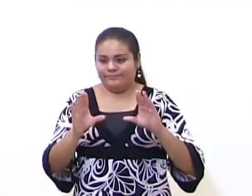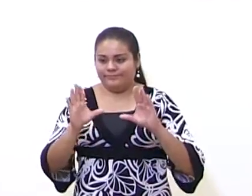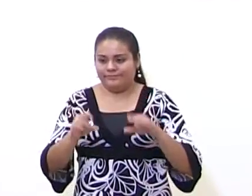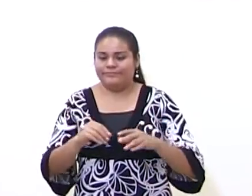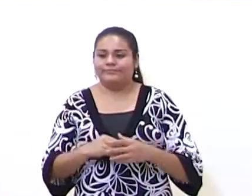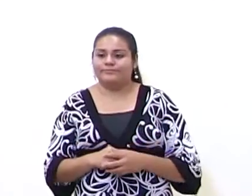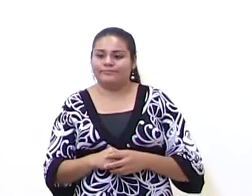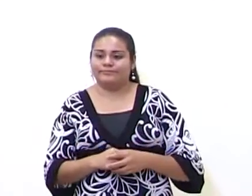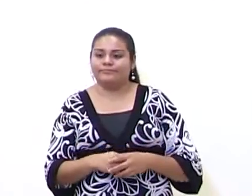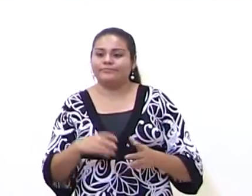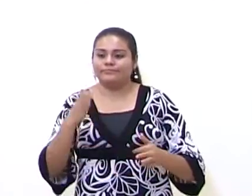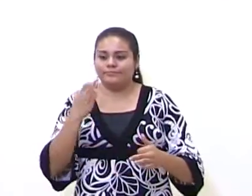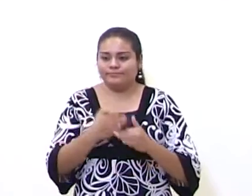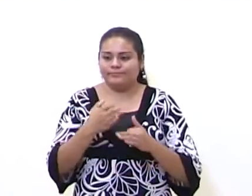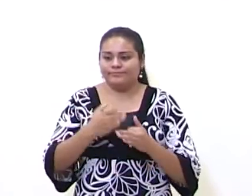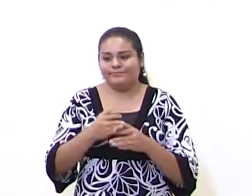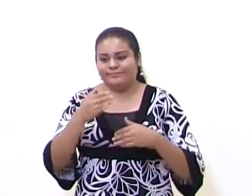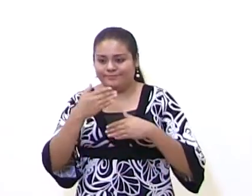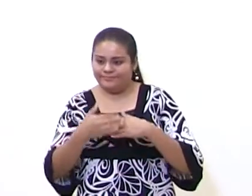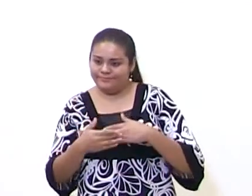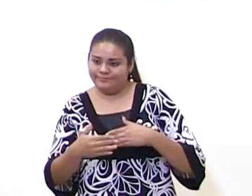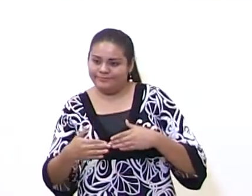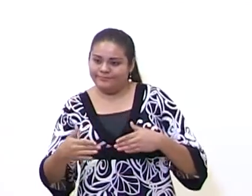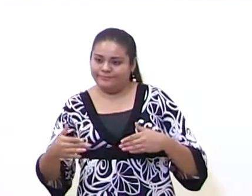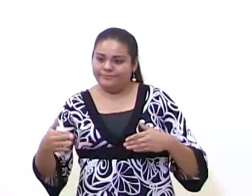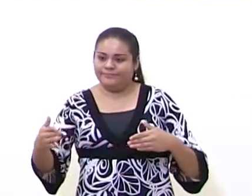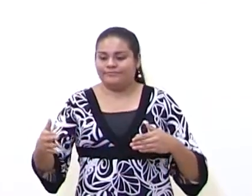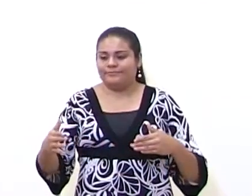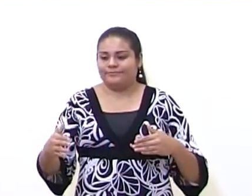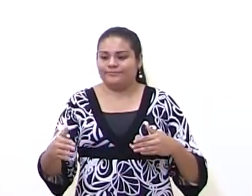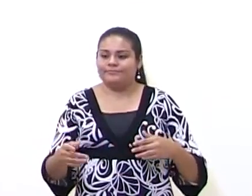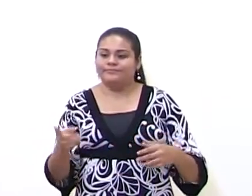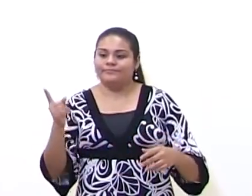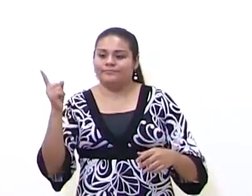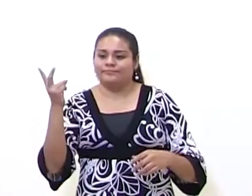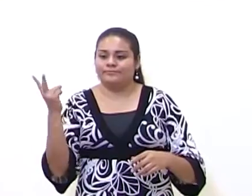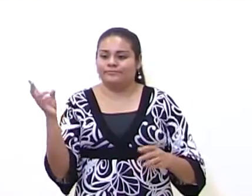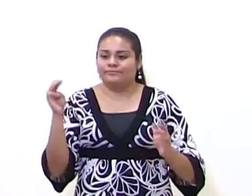en todo este proceso del ciclo escolar 2016-2017.